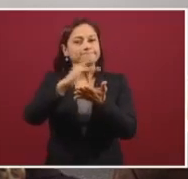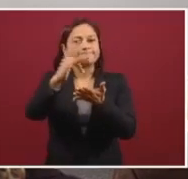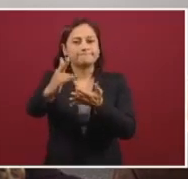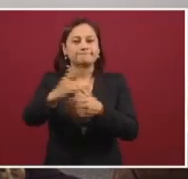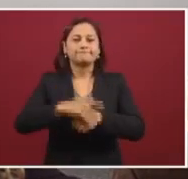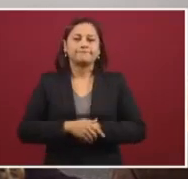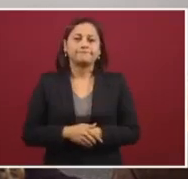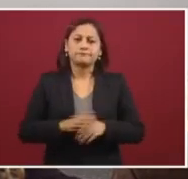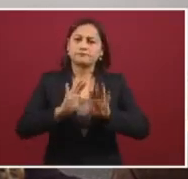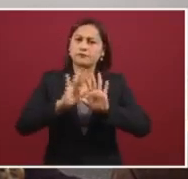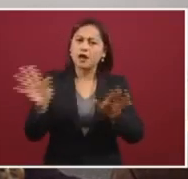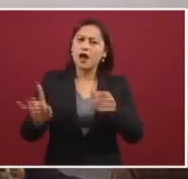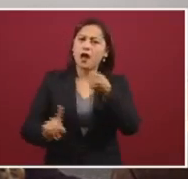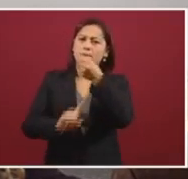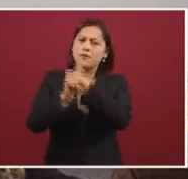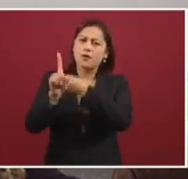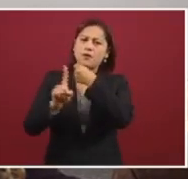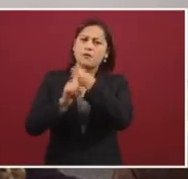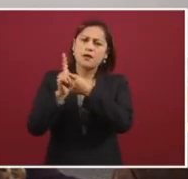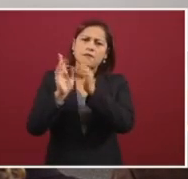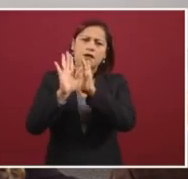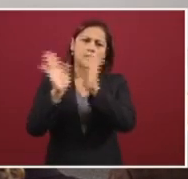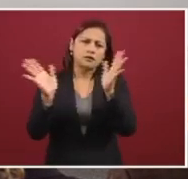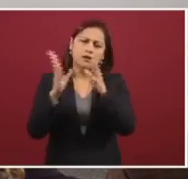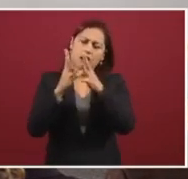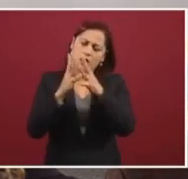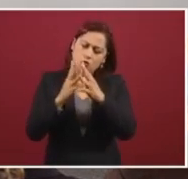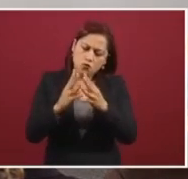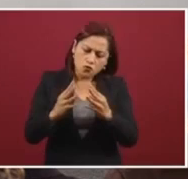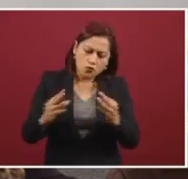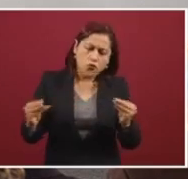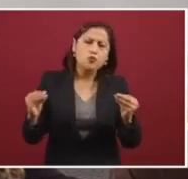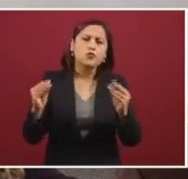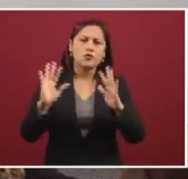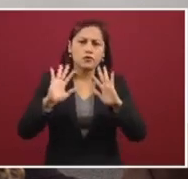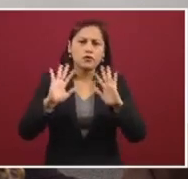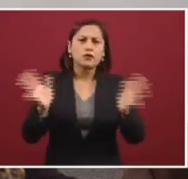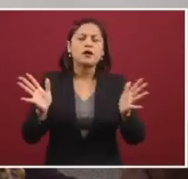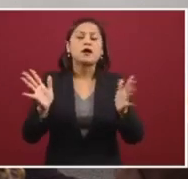va a continuar la selección